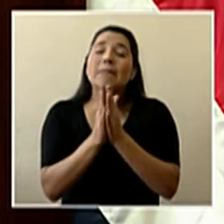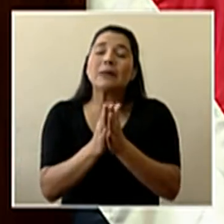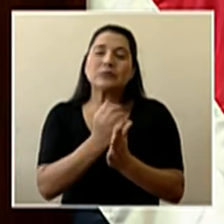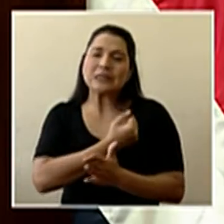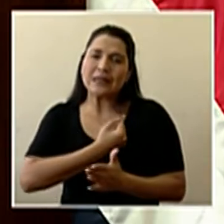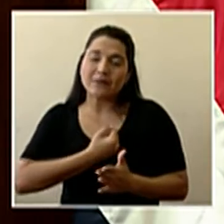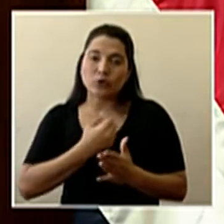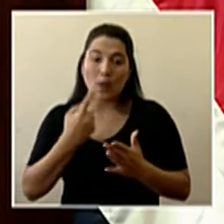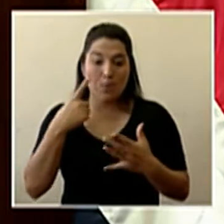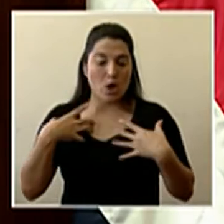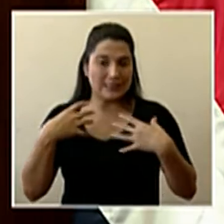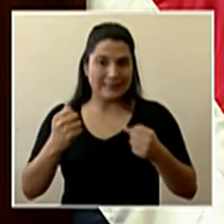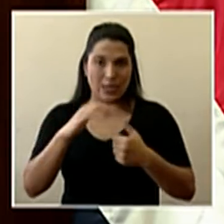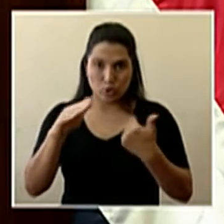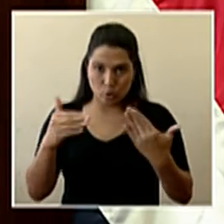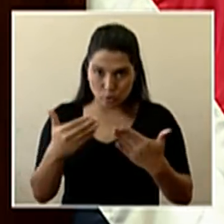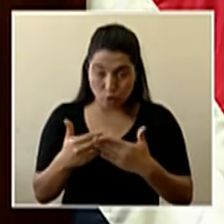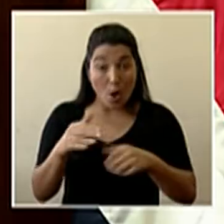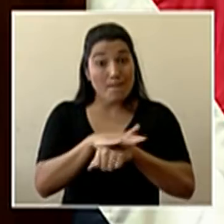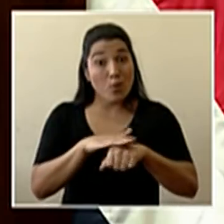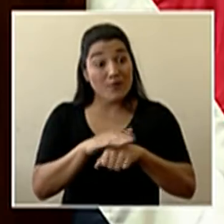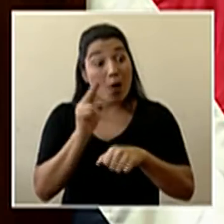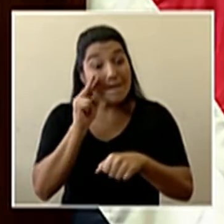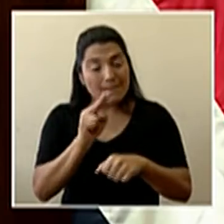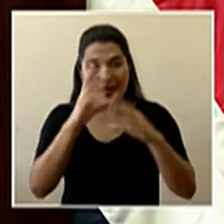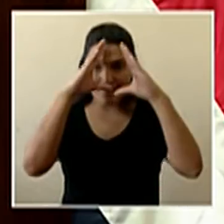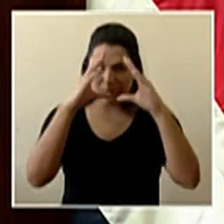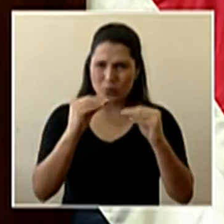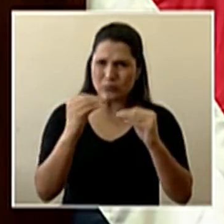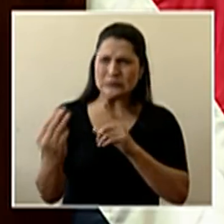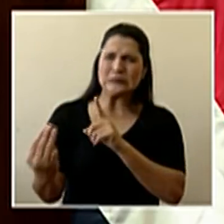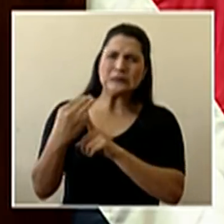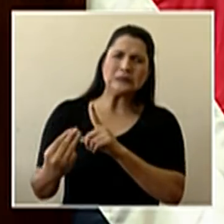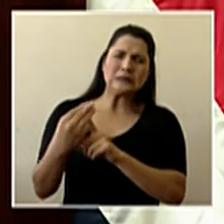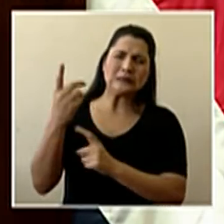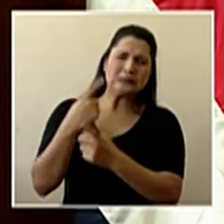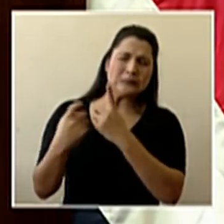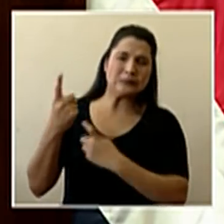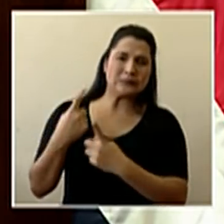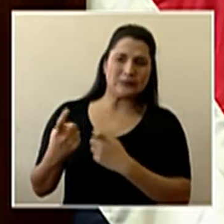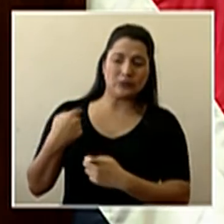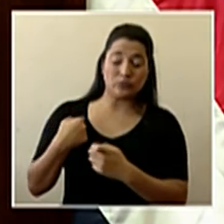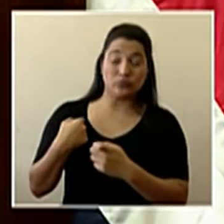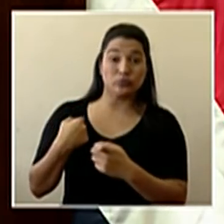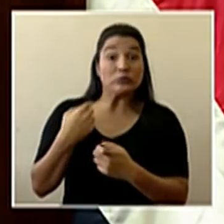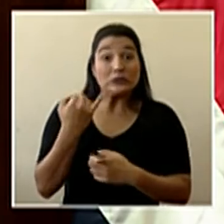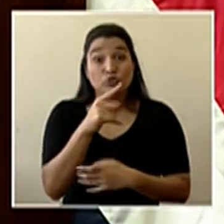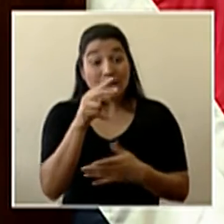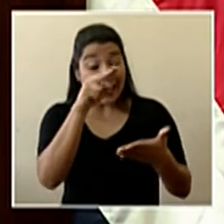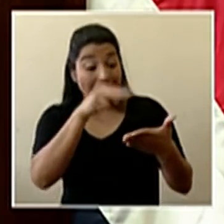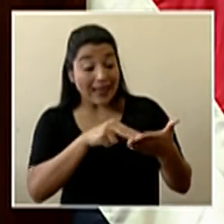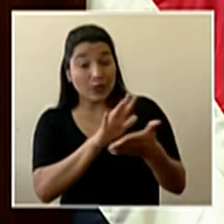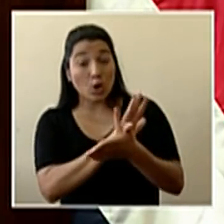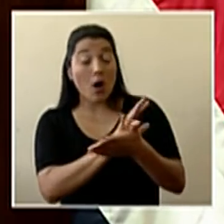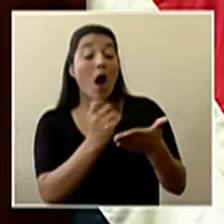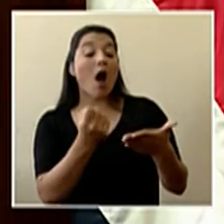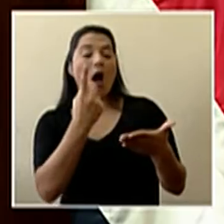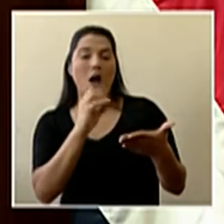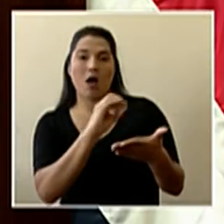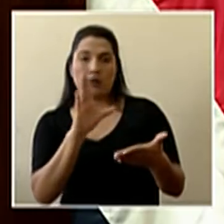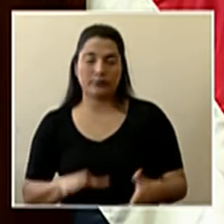y por favor revisen los documentos. Entran muchas consultas que con solo leer el documento podrían ser